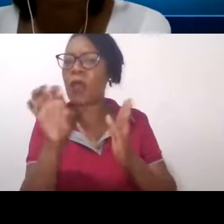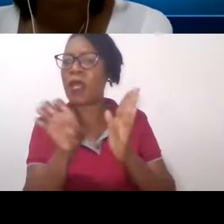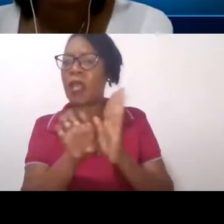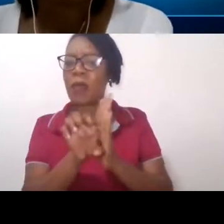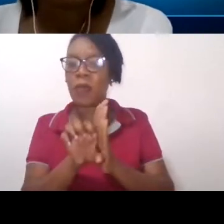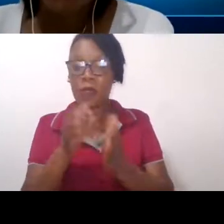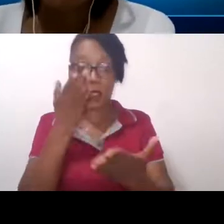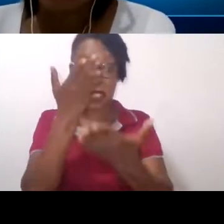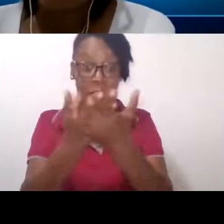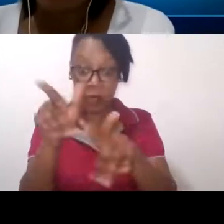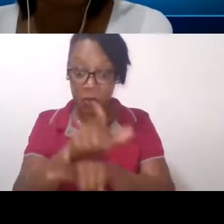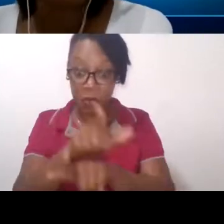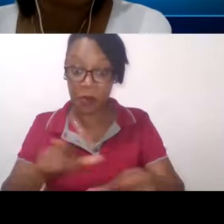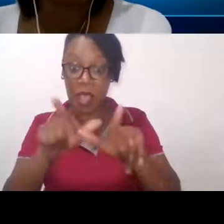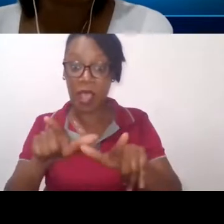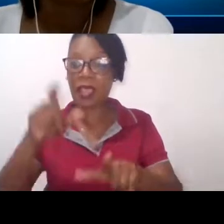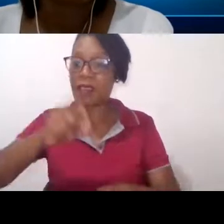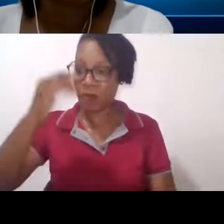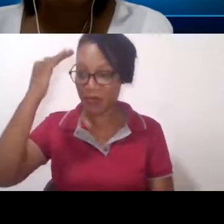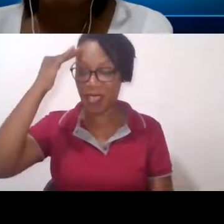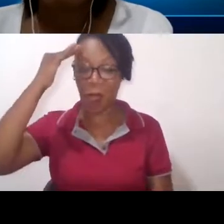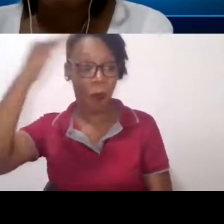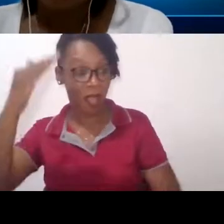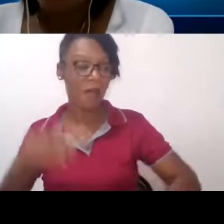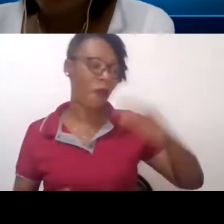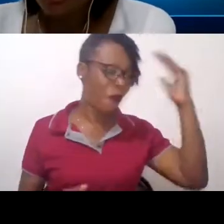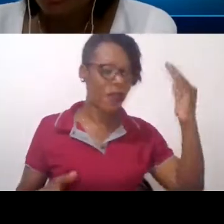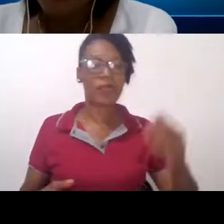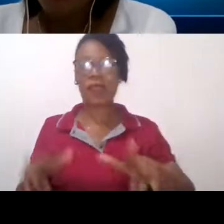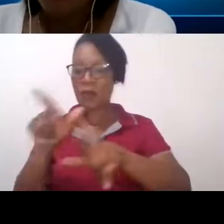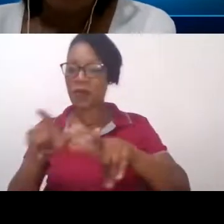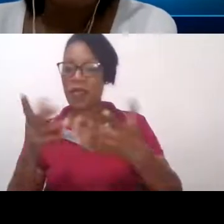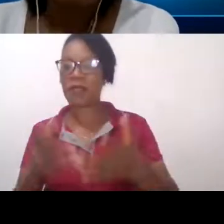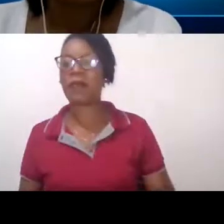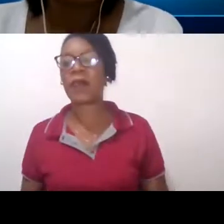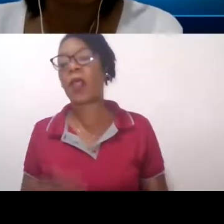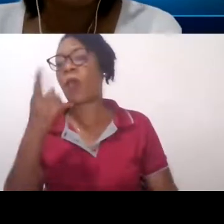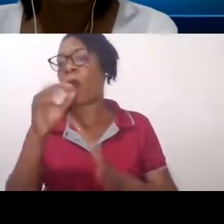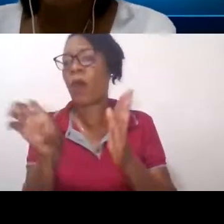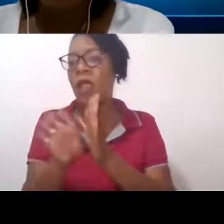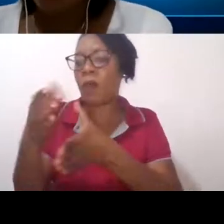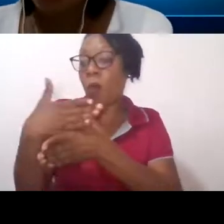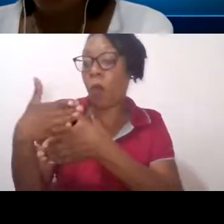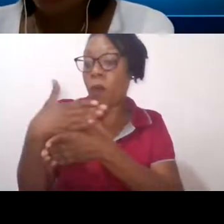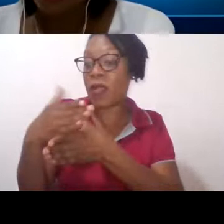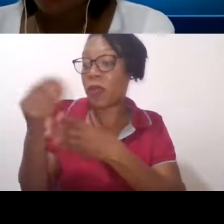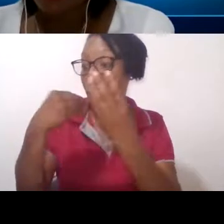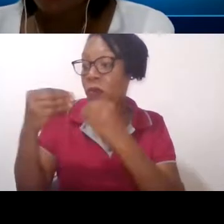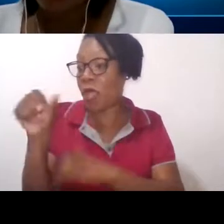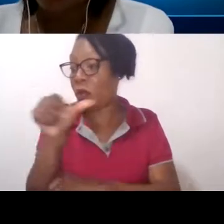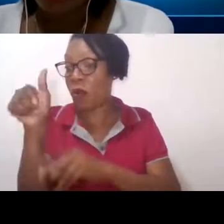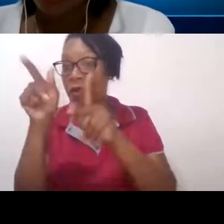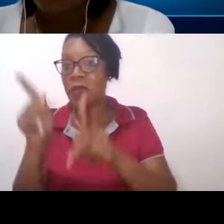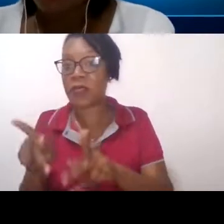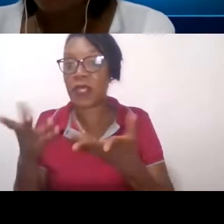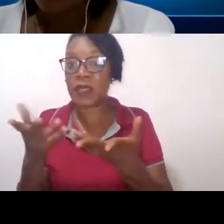lugar, que tenemos que saludar al llegar. O por ejemplo, compartir alimentos con una persona